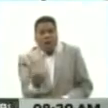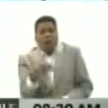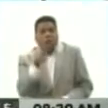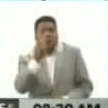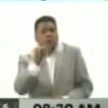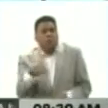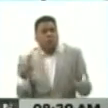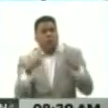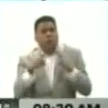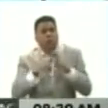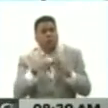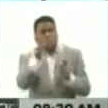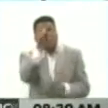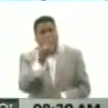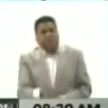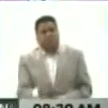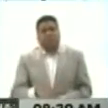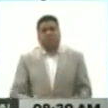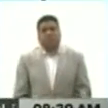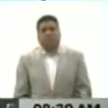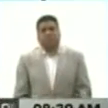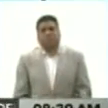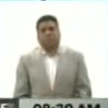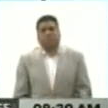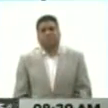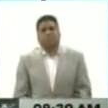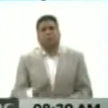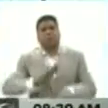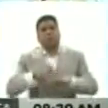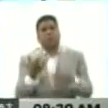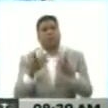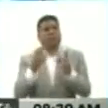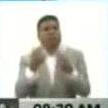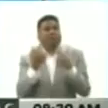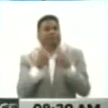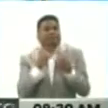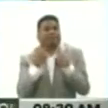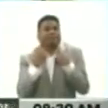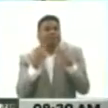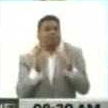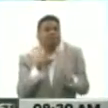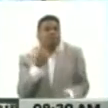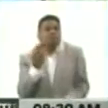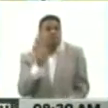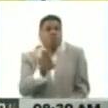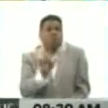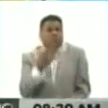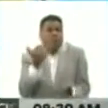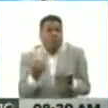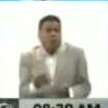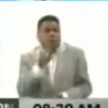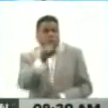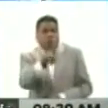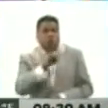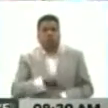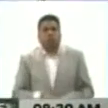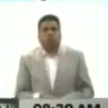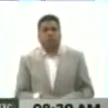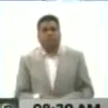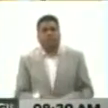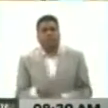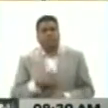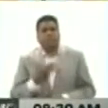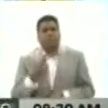poder conocer en persona, porque la pérdida física del comandante está, pero que queda un mensaje, y tú eres, digamos, quien puede